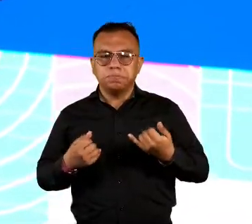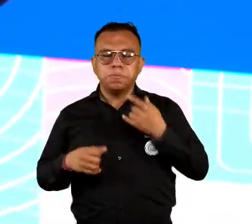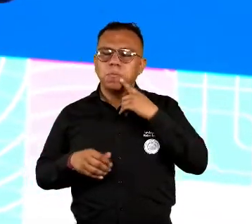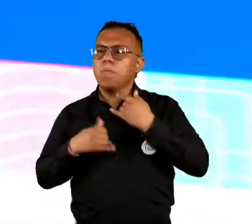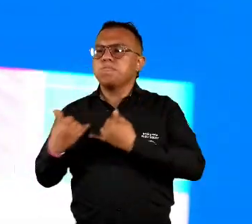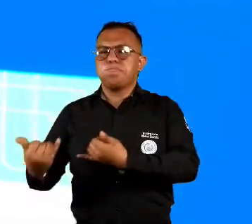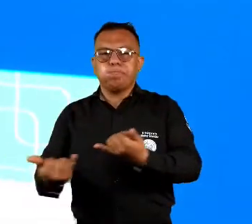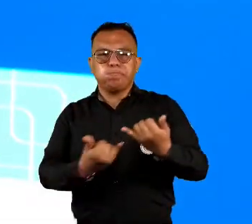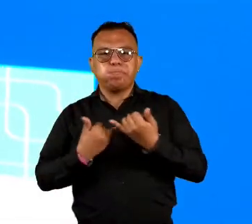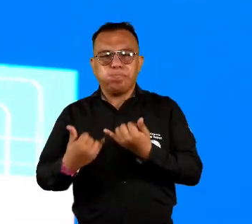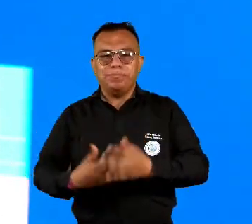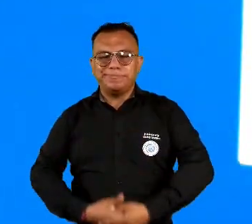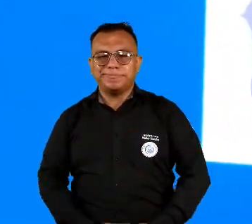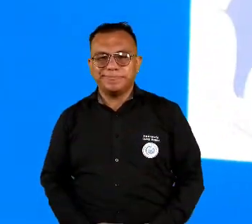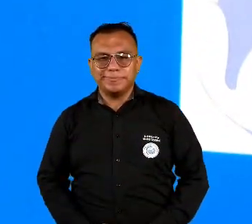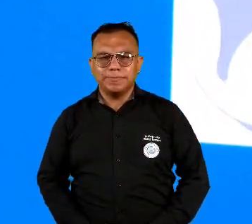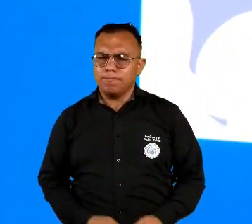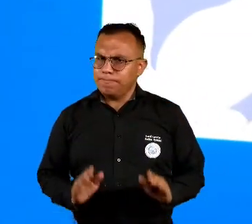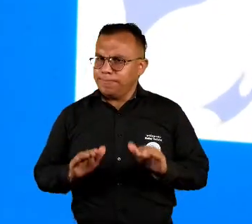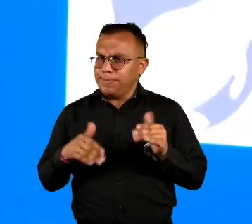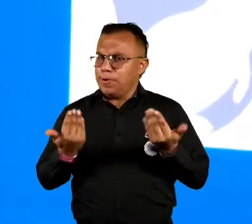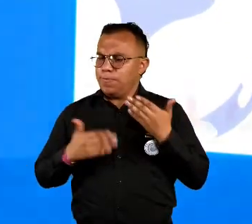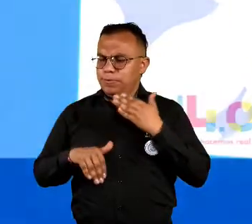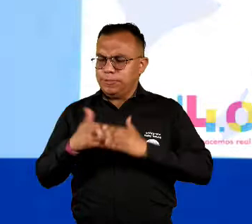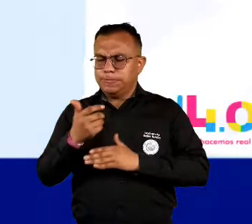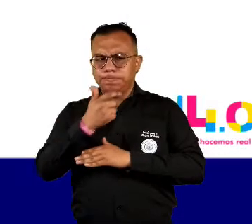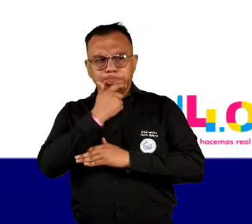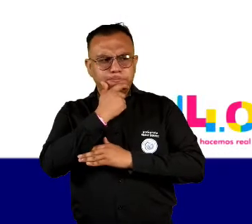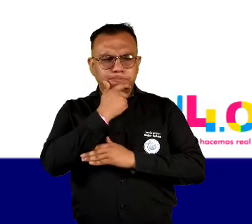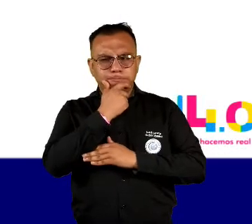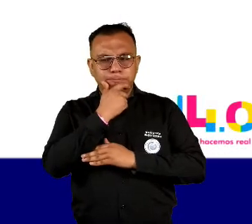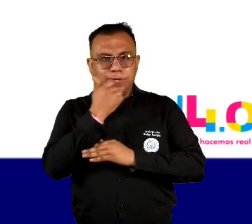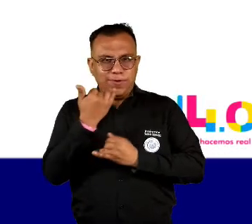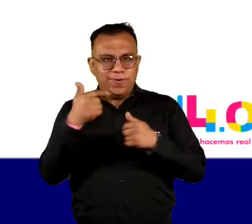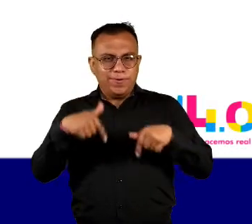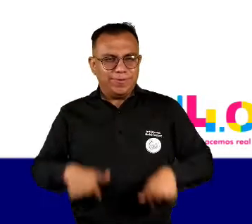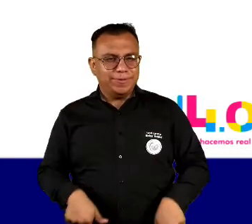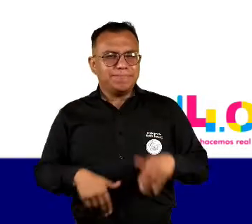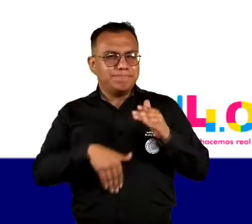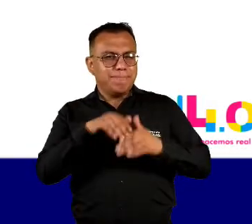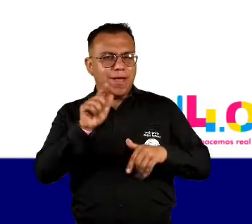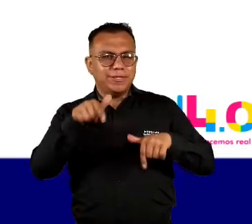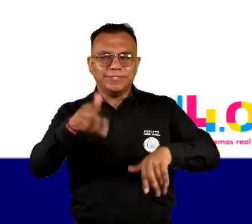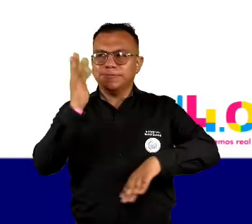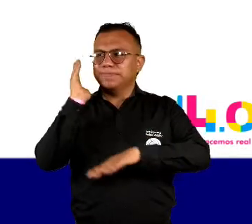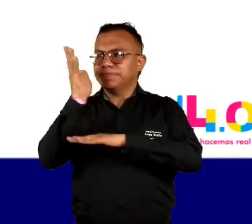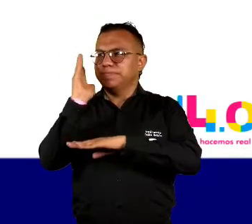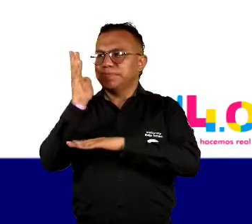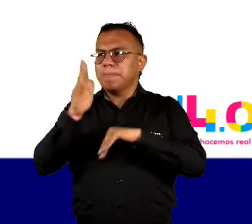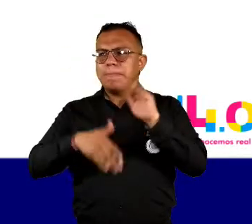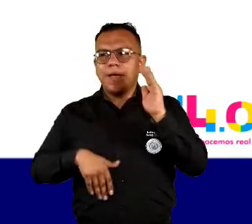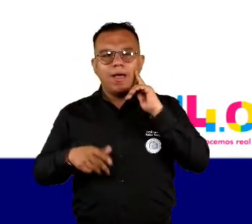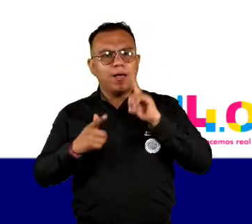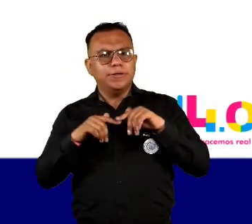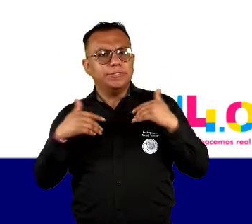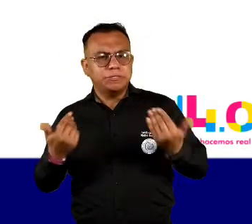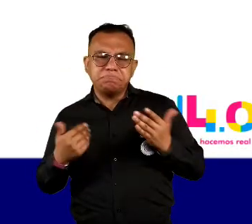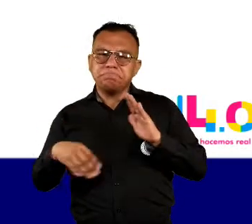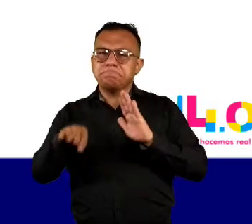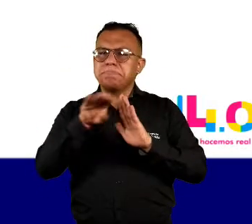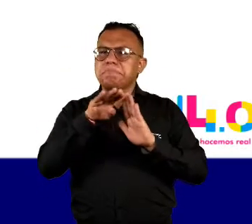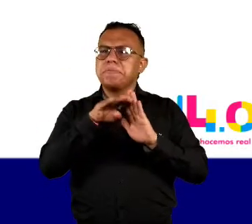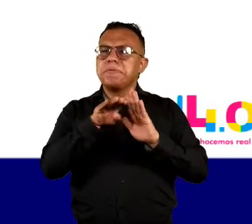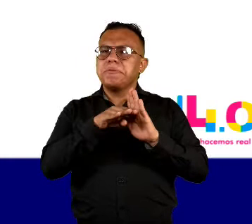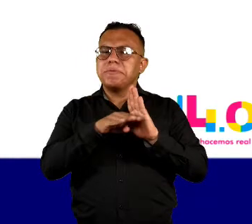realidad vamos a ver cómo emprender voy es una charla mucho más a ver serie en